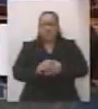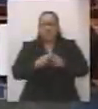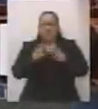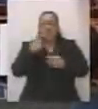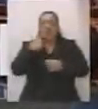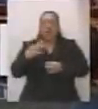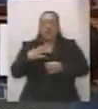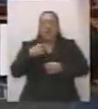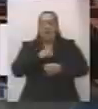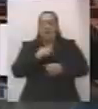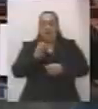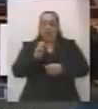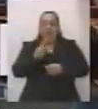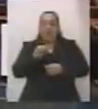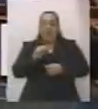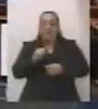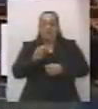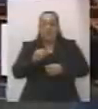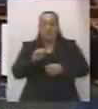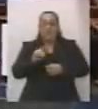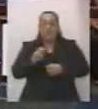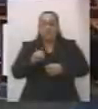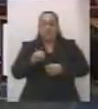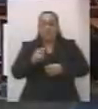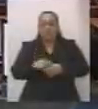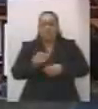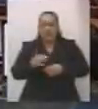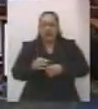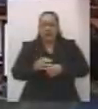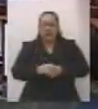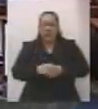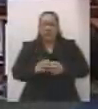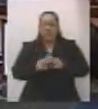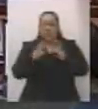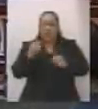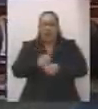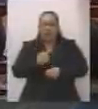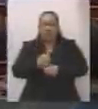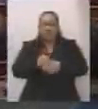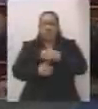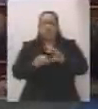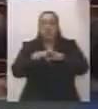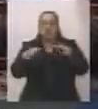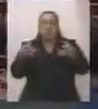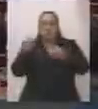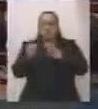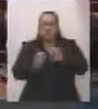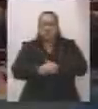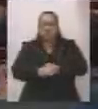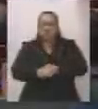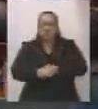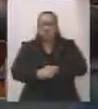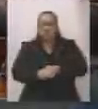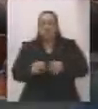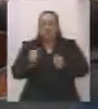de caballero al señor Eric Maskin en reconocimiento a su destacada labor en el campo de la economía y con